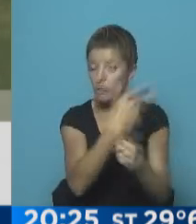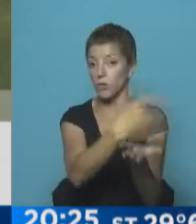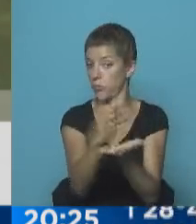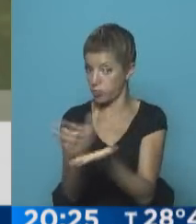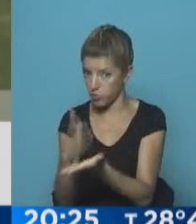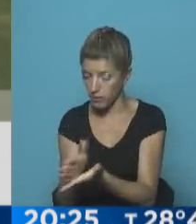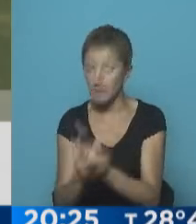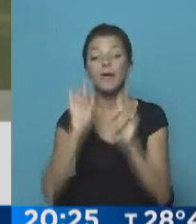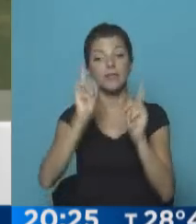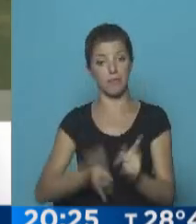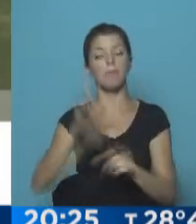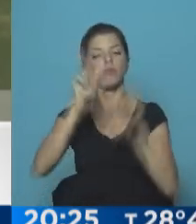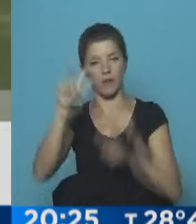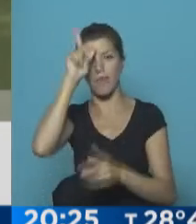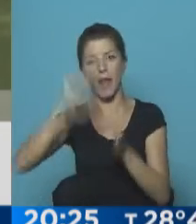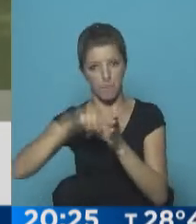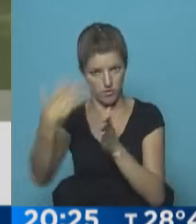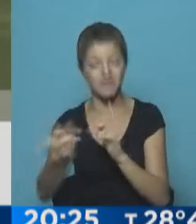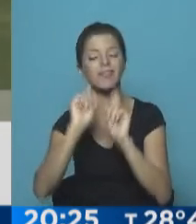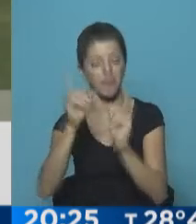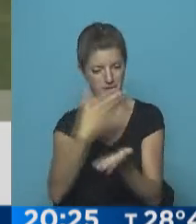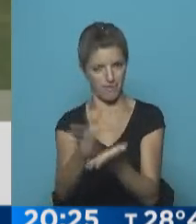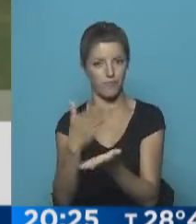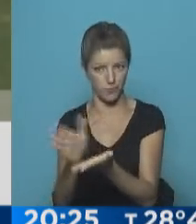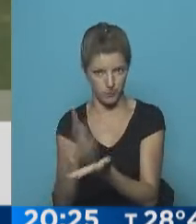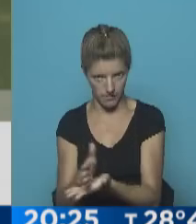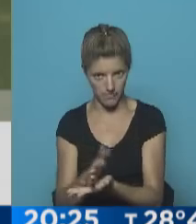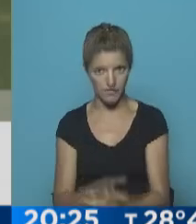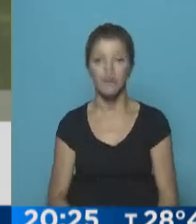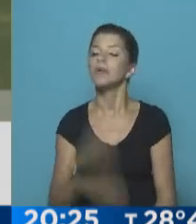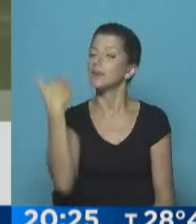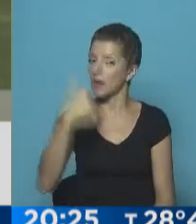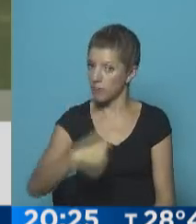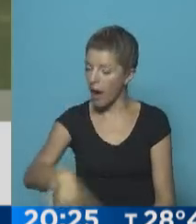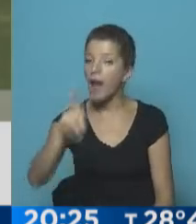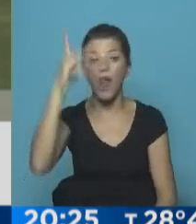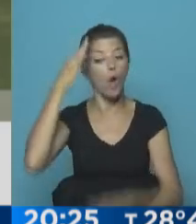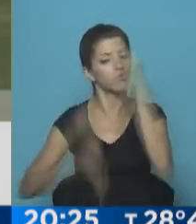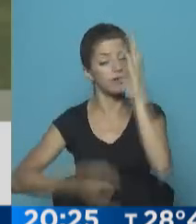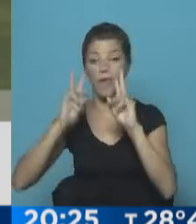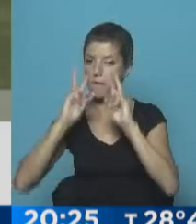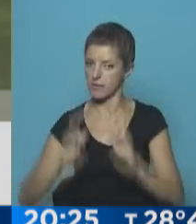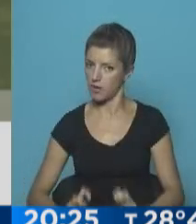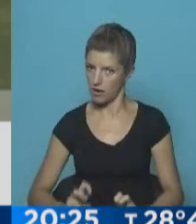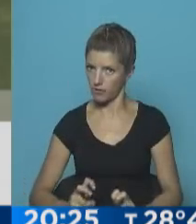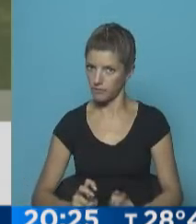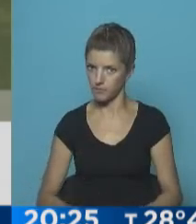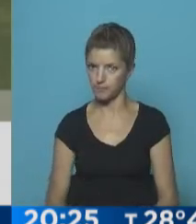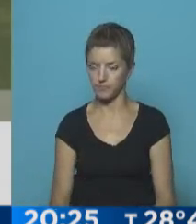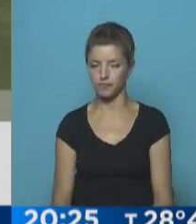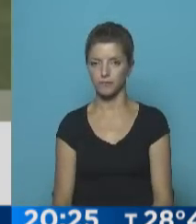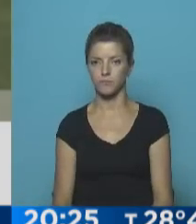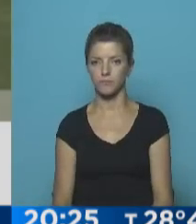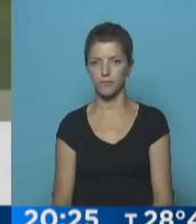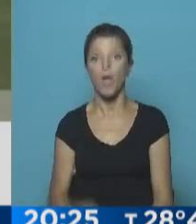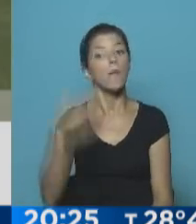hay personas de la policía de la provincia separadas de sus cargos y que van a ser puestas a disposición de la justicia para que investigue. Vamos